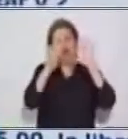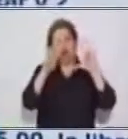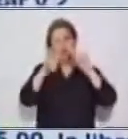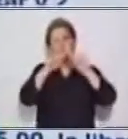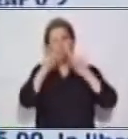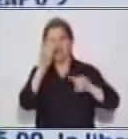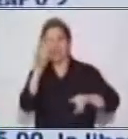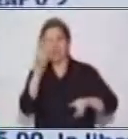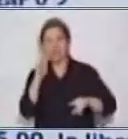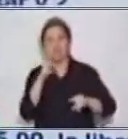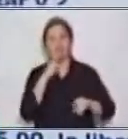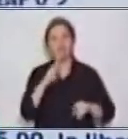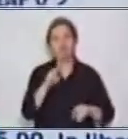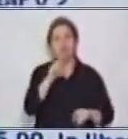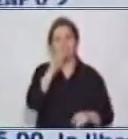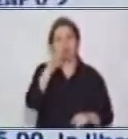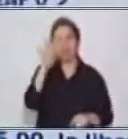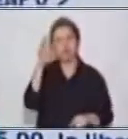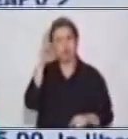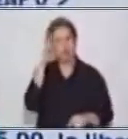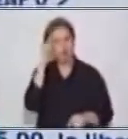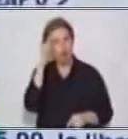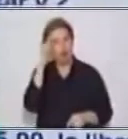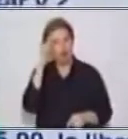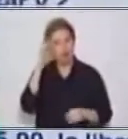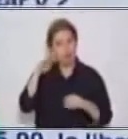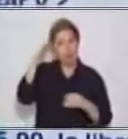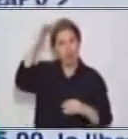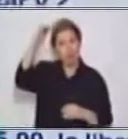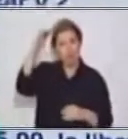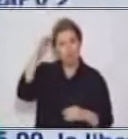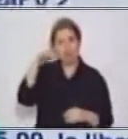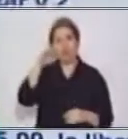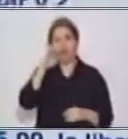8 por 3, 24. Y acuérdate que llevo 3.